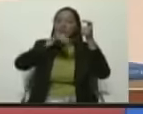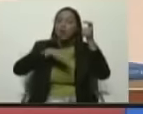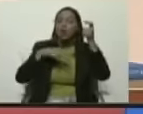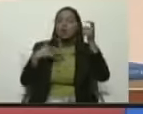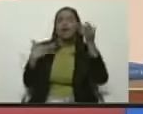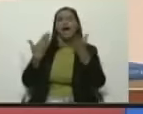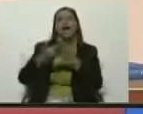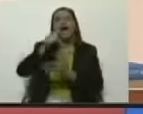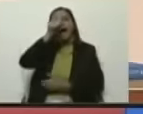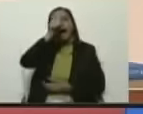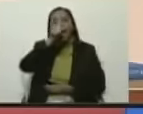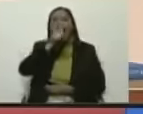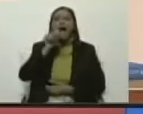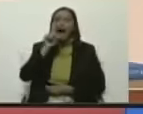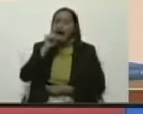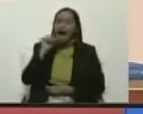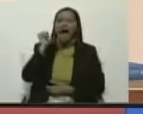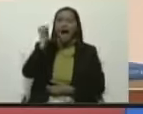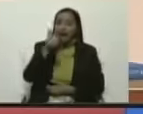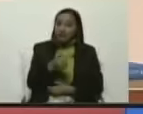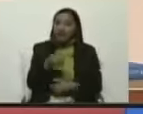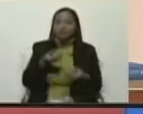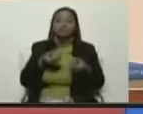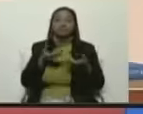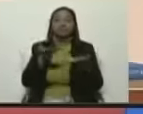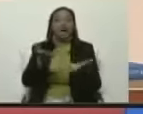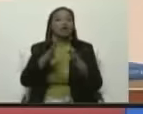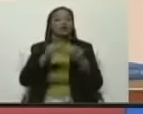presidente que ha dado la cara por este pueblo,